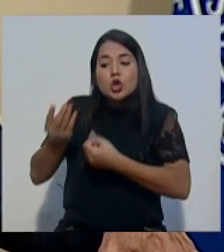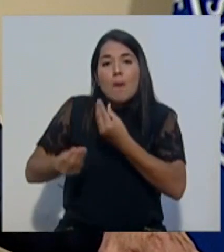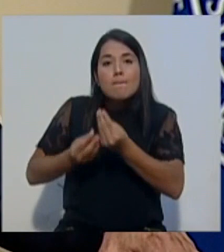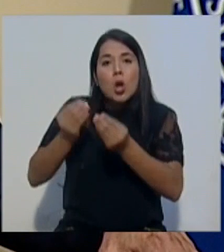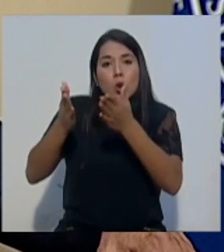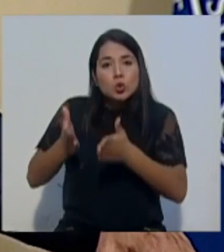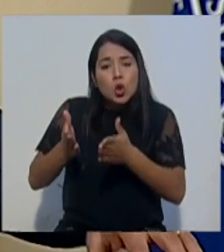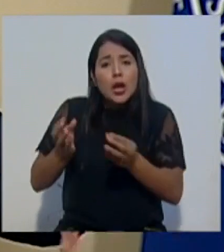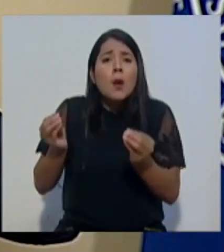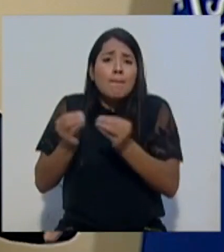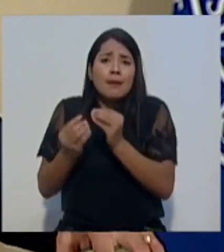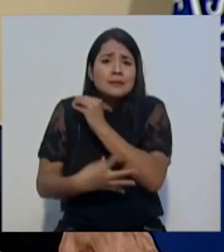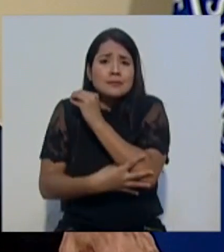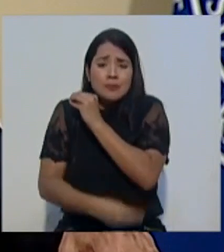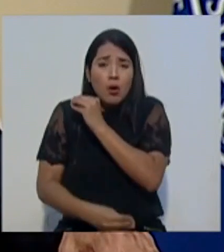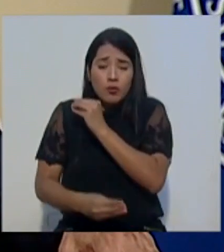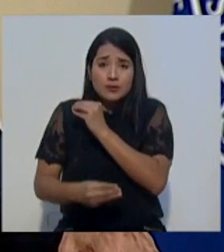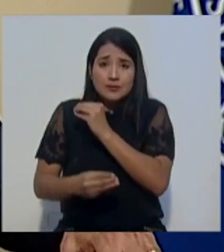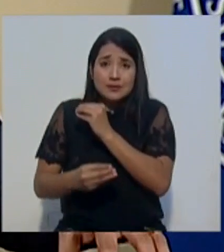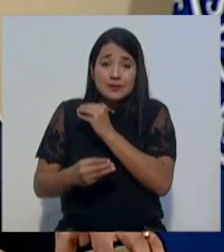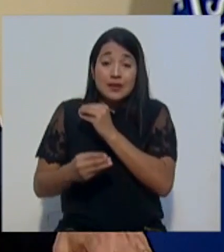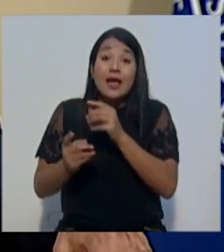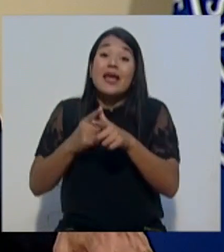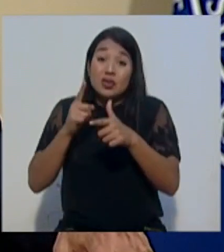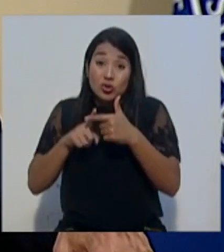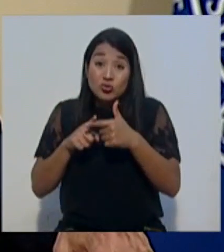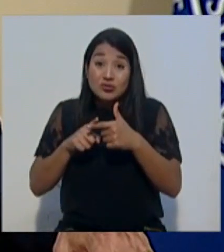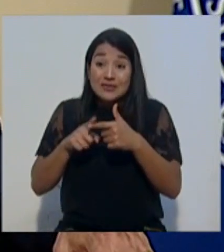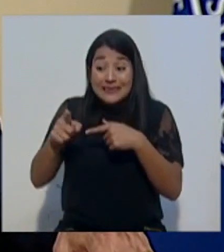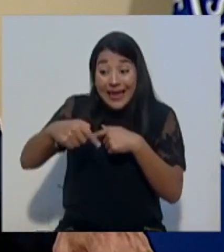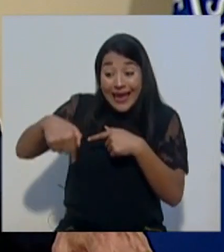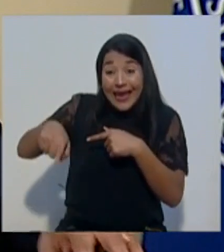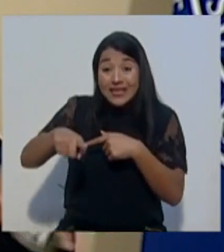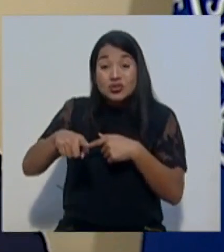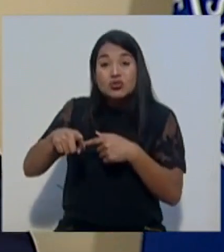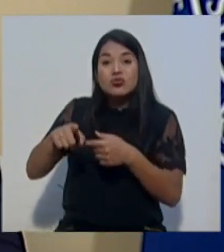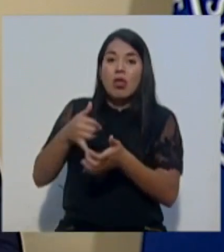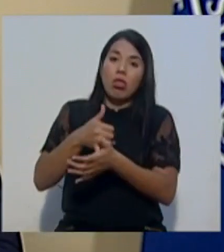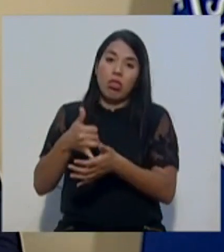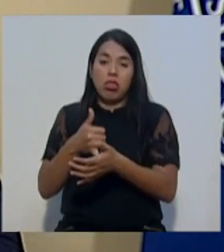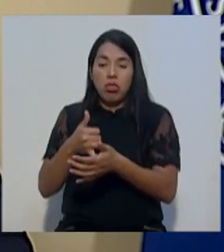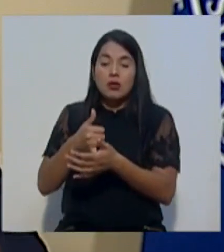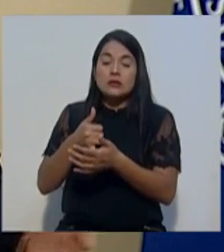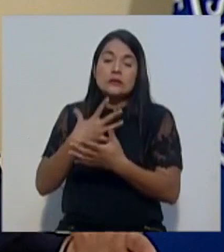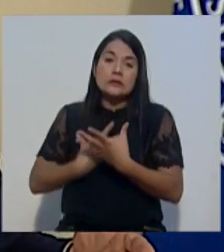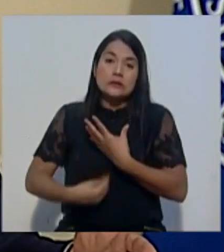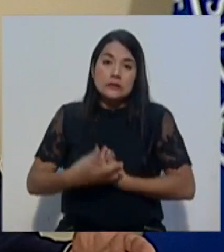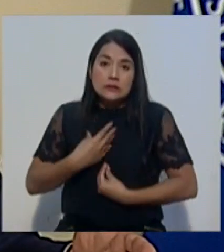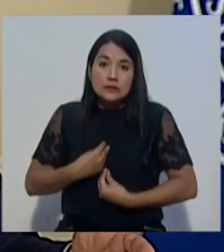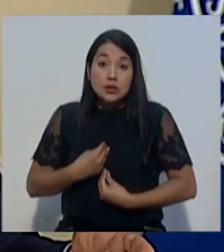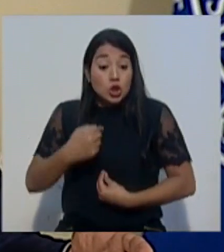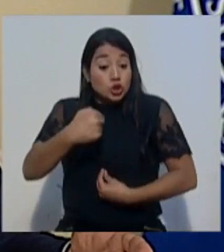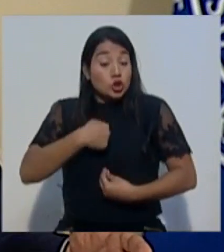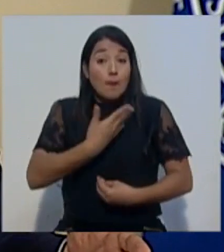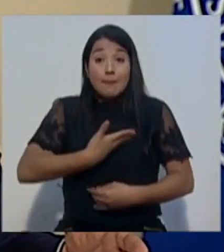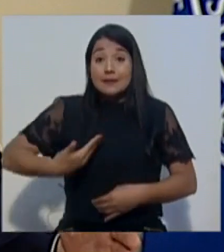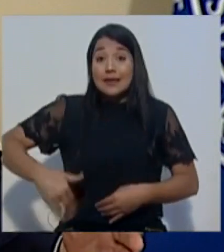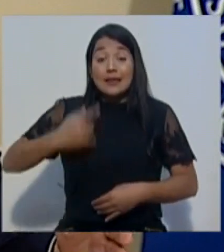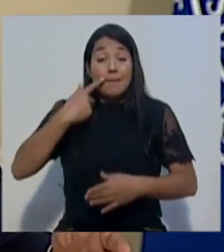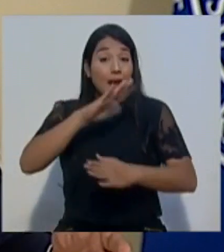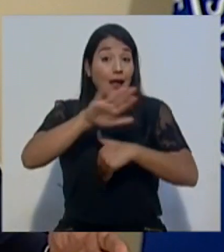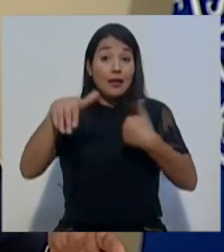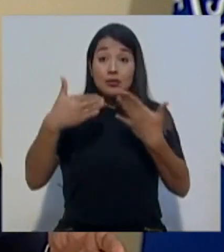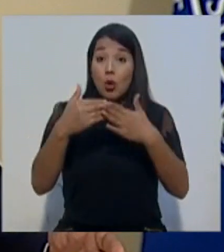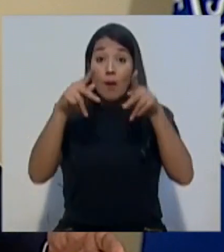país, y estaríamos una parte vulnerable sufriendo. Entonces, si yo soy presidente para todas las personas,